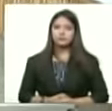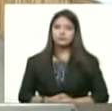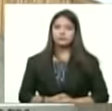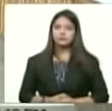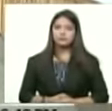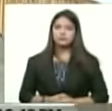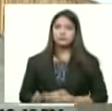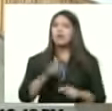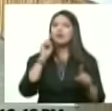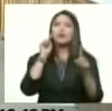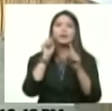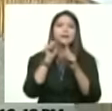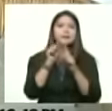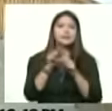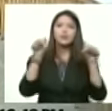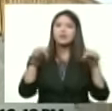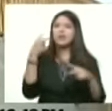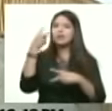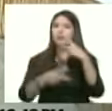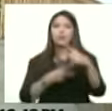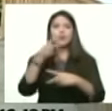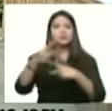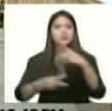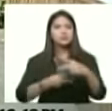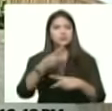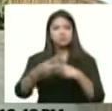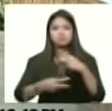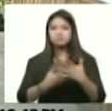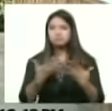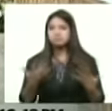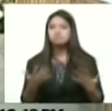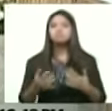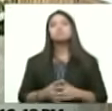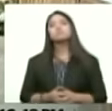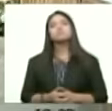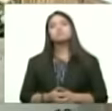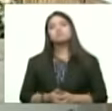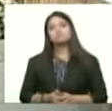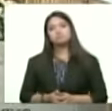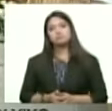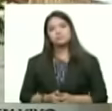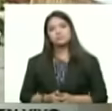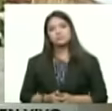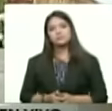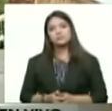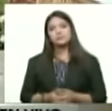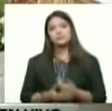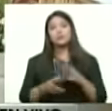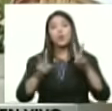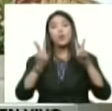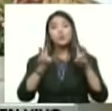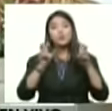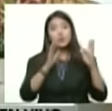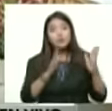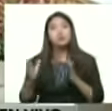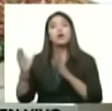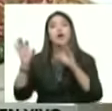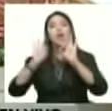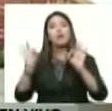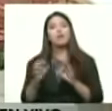El objetivo de este proceso es construir un nuevo orden interno en lo